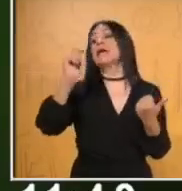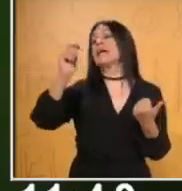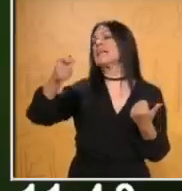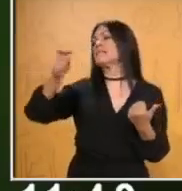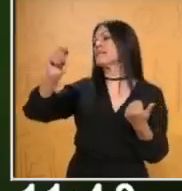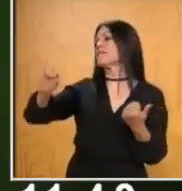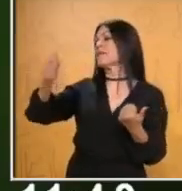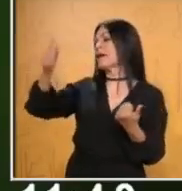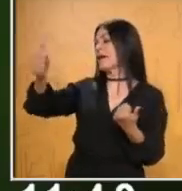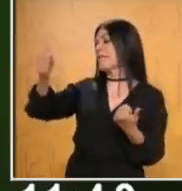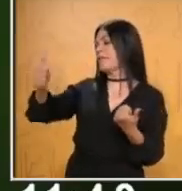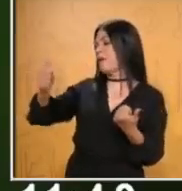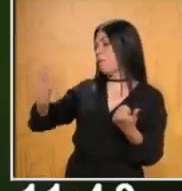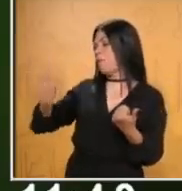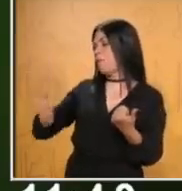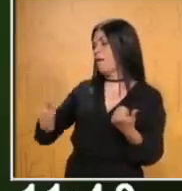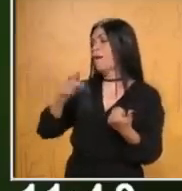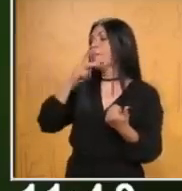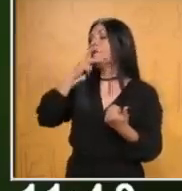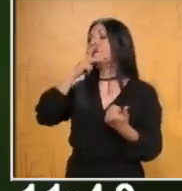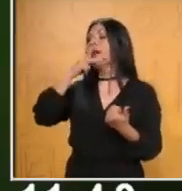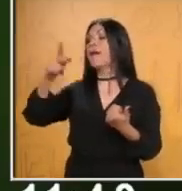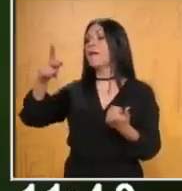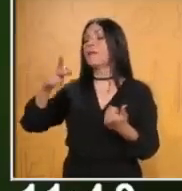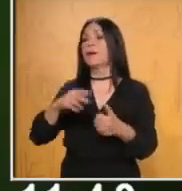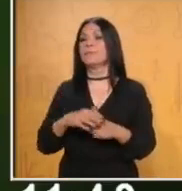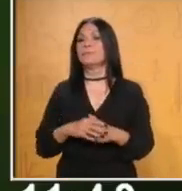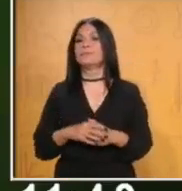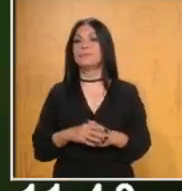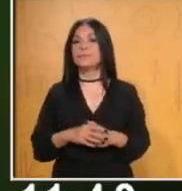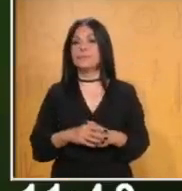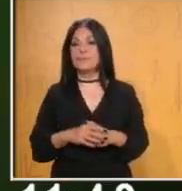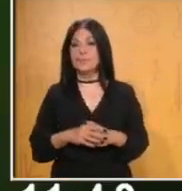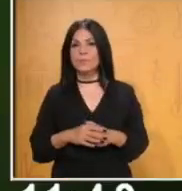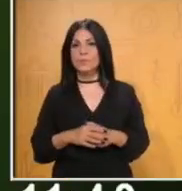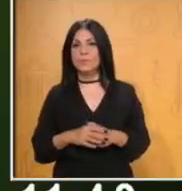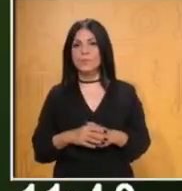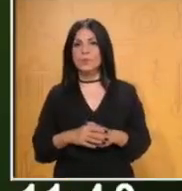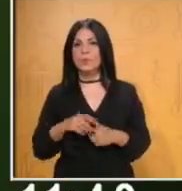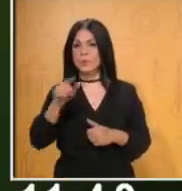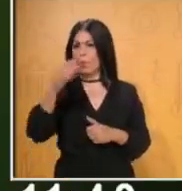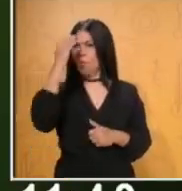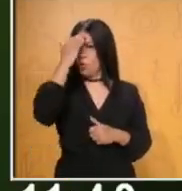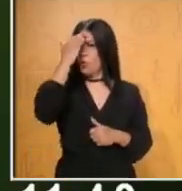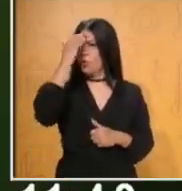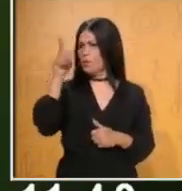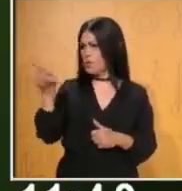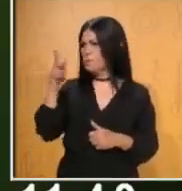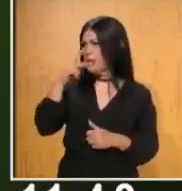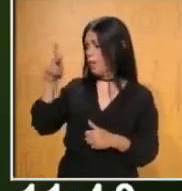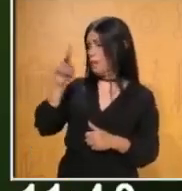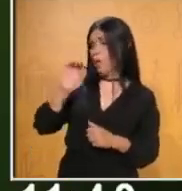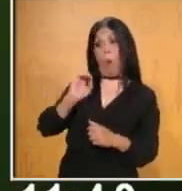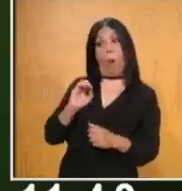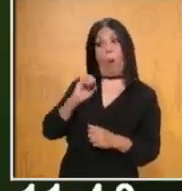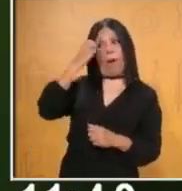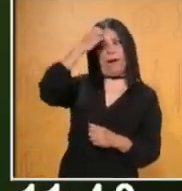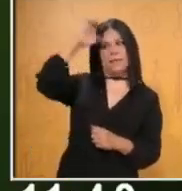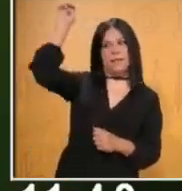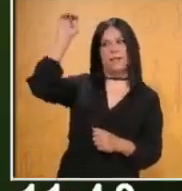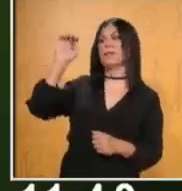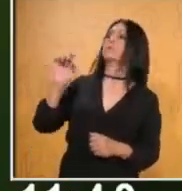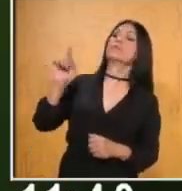palabras, no es necesario que las escribas en la libreta. Si en dado caso las desconoces, entonces